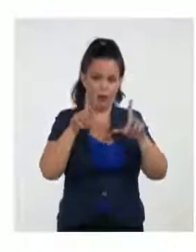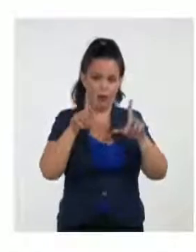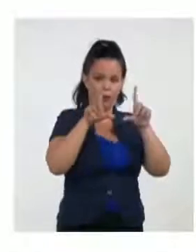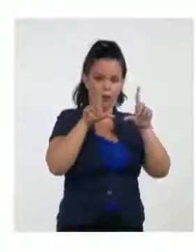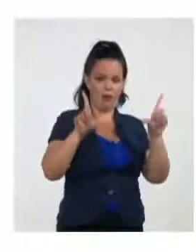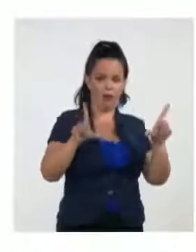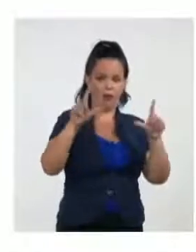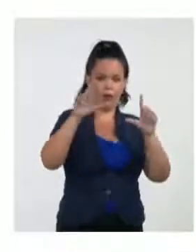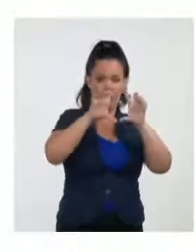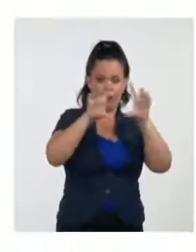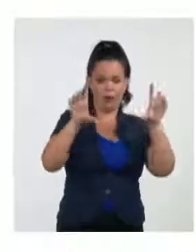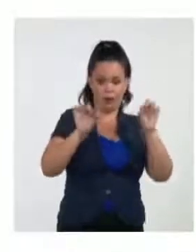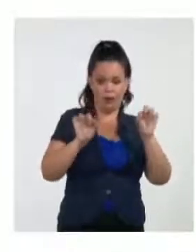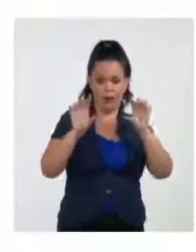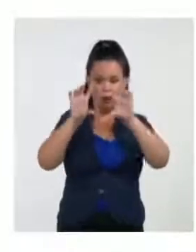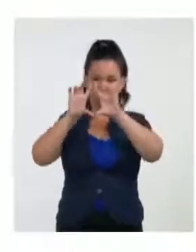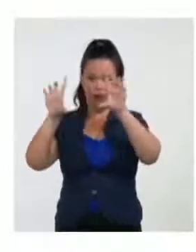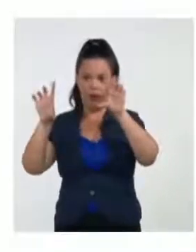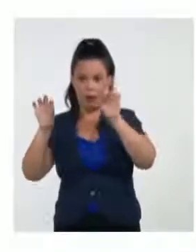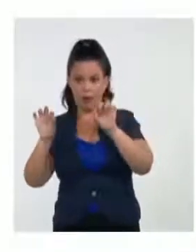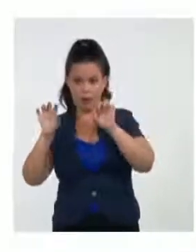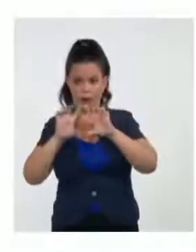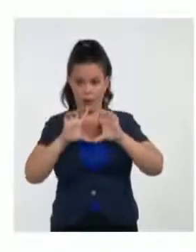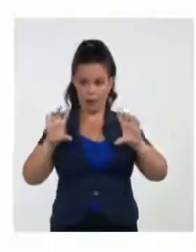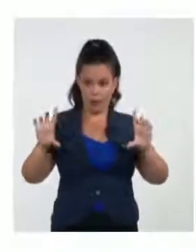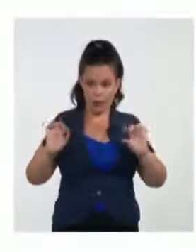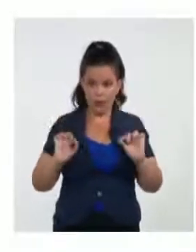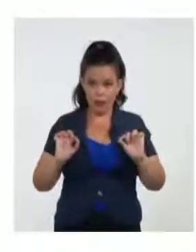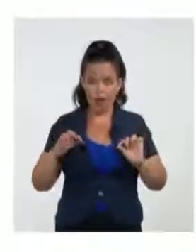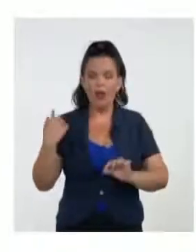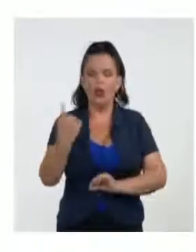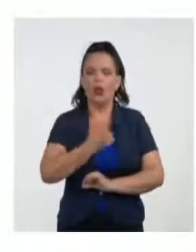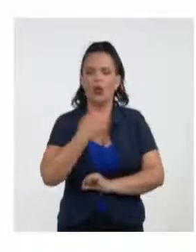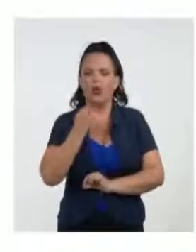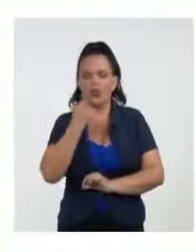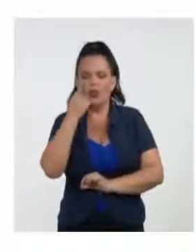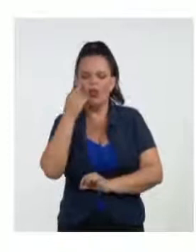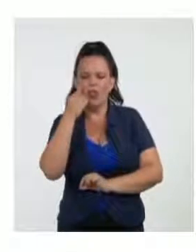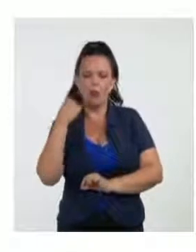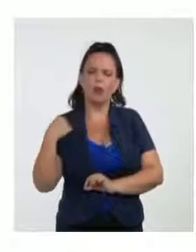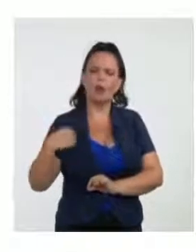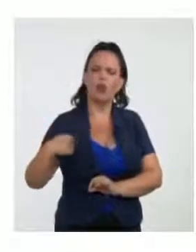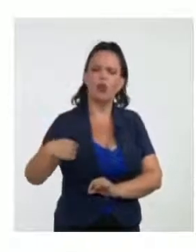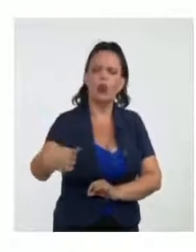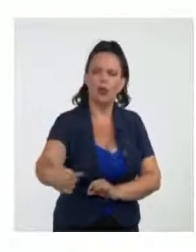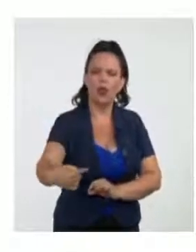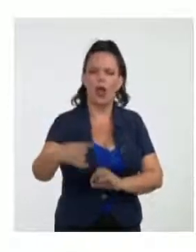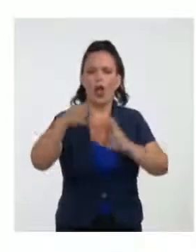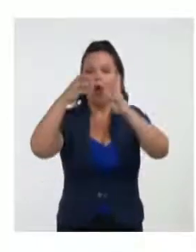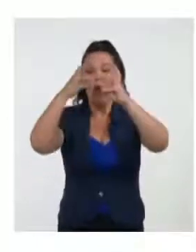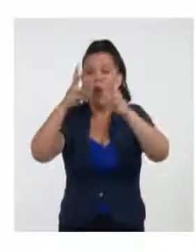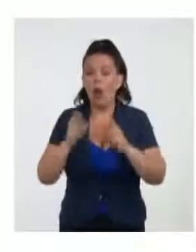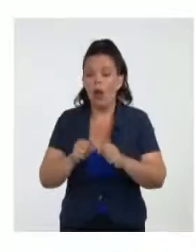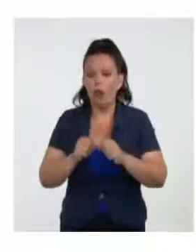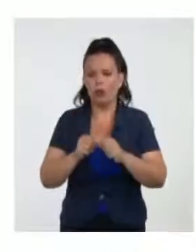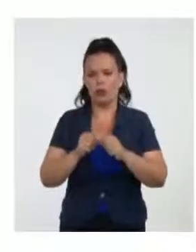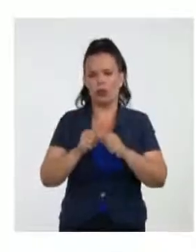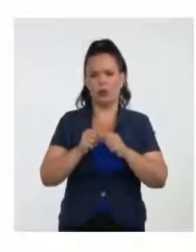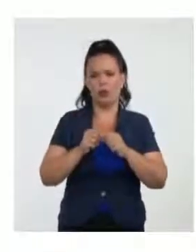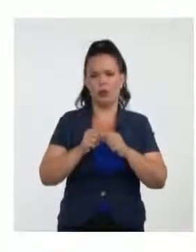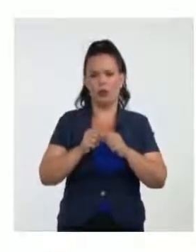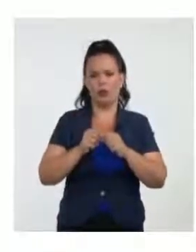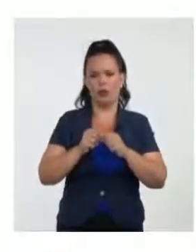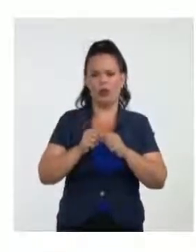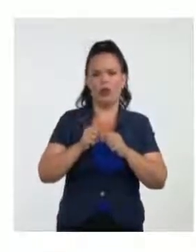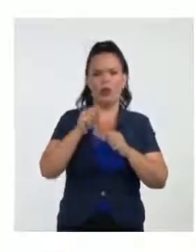constituyen funciones en las cuales nosotros podemos decir cada día qué cantidad de personas están, es decir, en esos grupos, colocan en esos grupos que están.